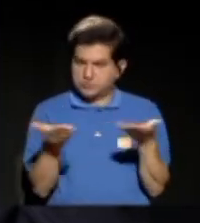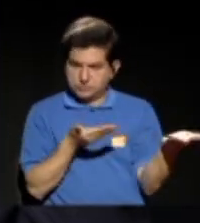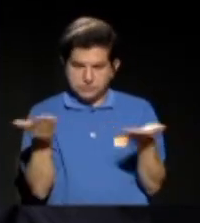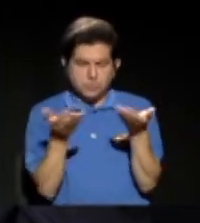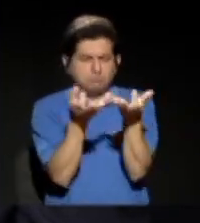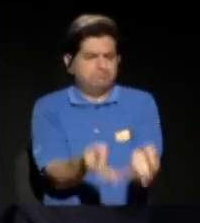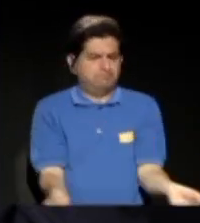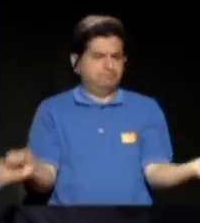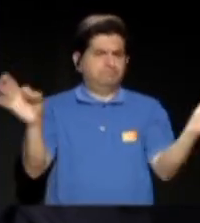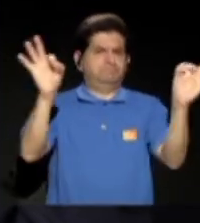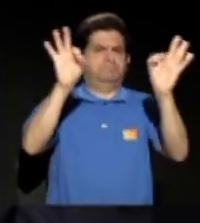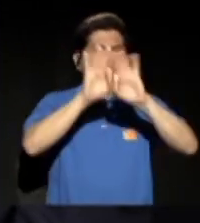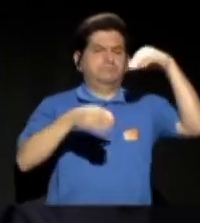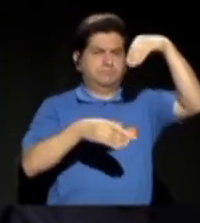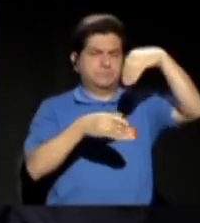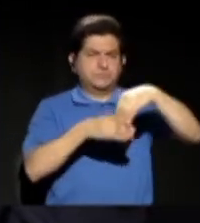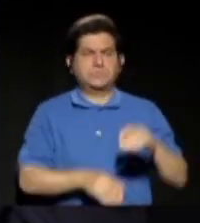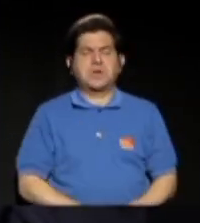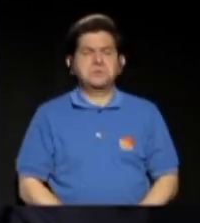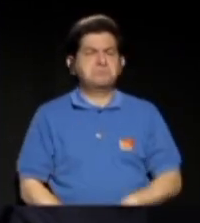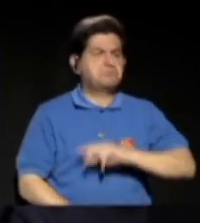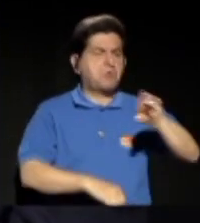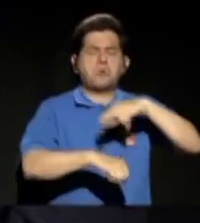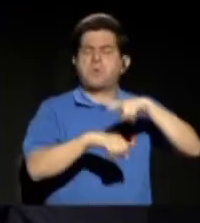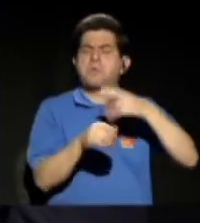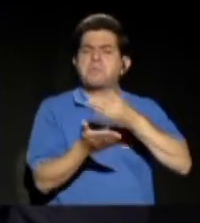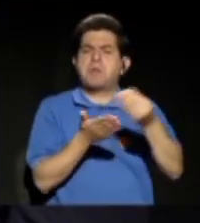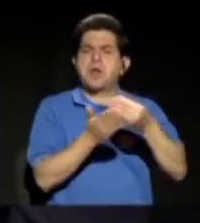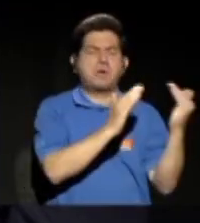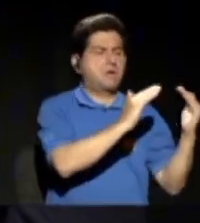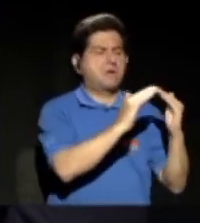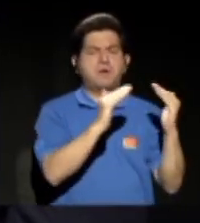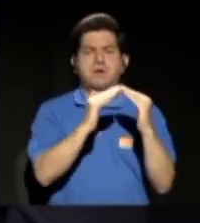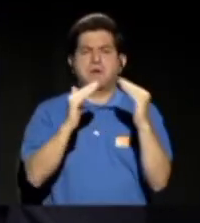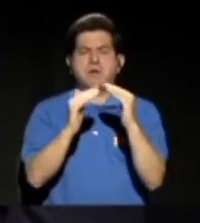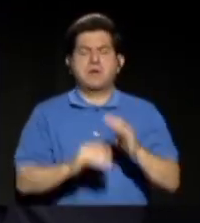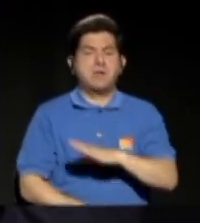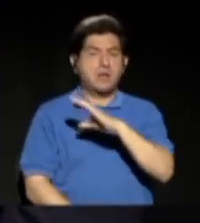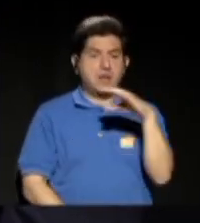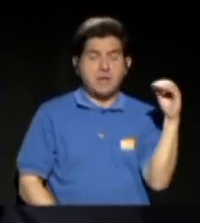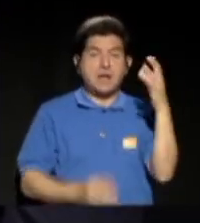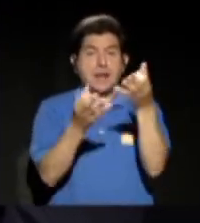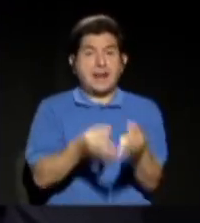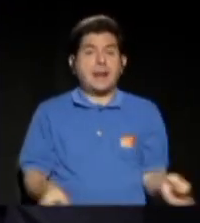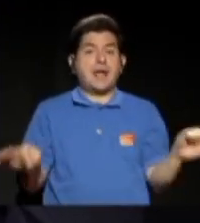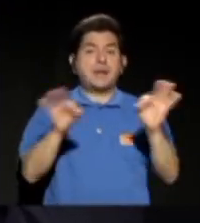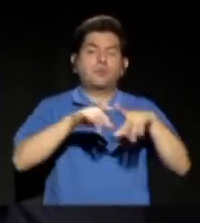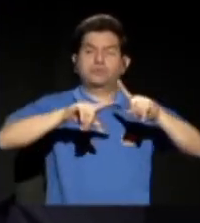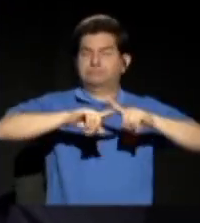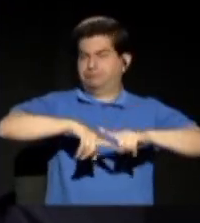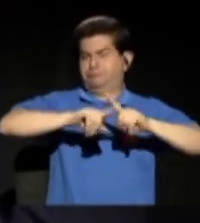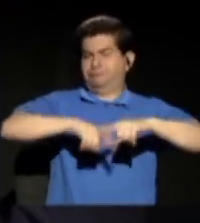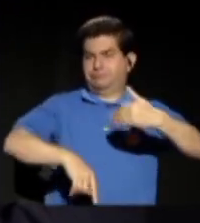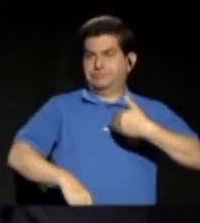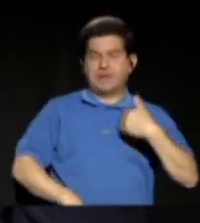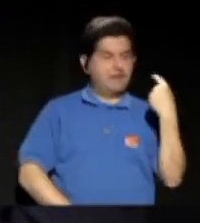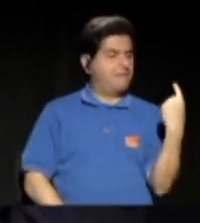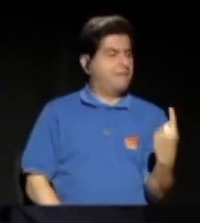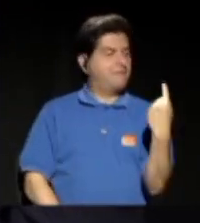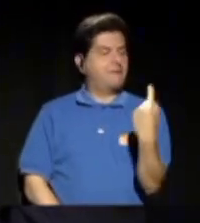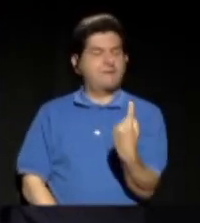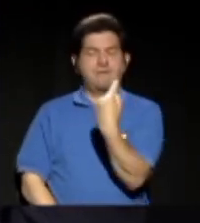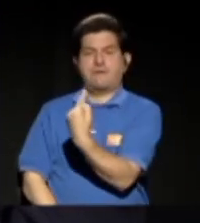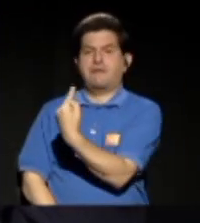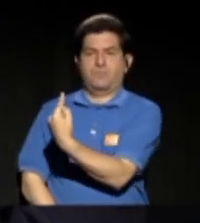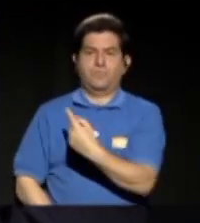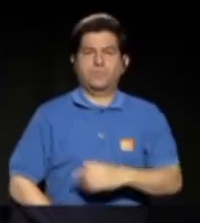más importantes dentro del patrón de consumo de los hogares y la ponderación o la importancia relativa que tiene cada uno de estos bienes